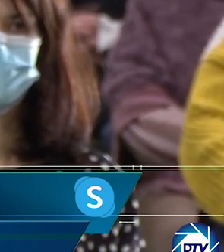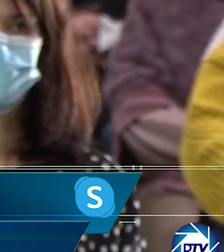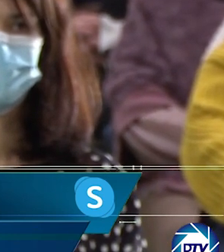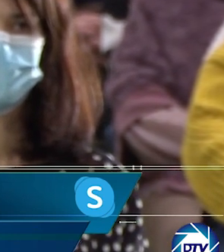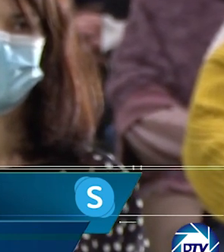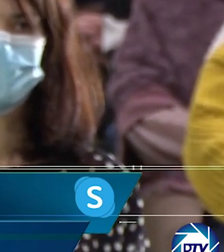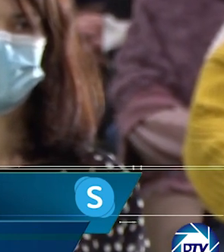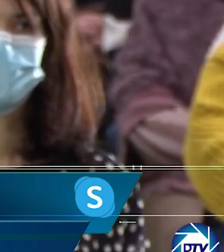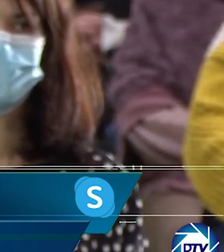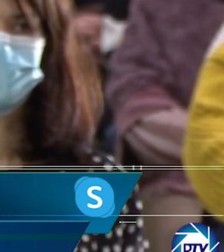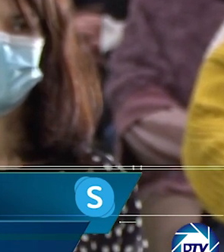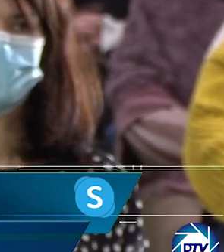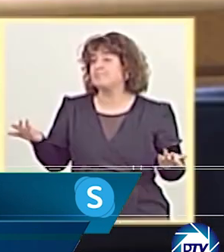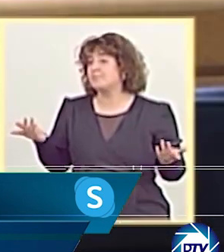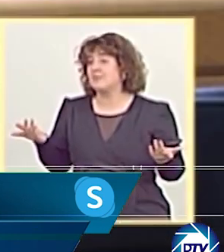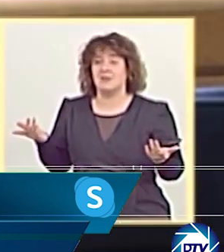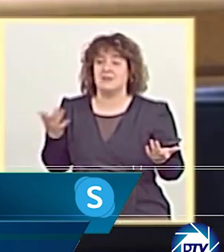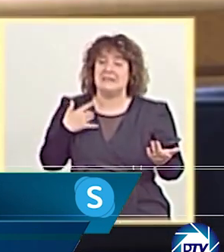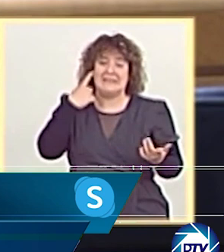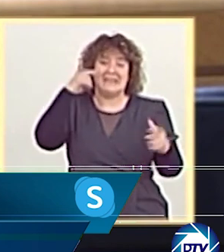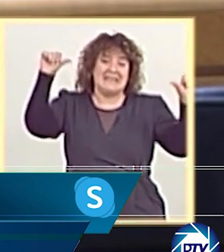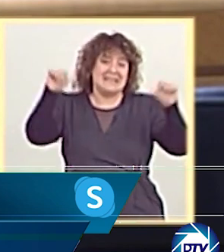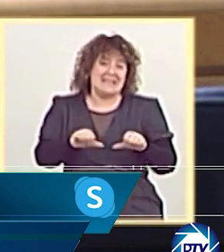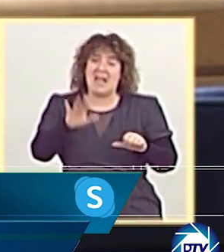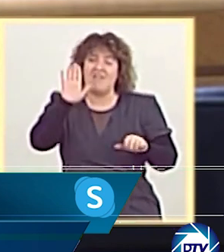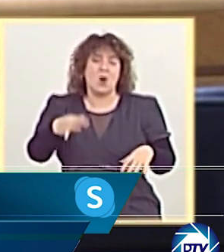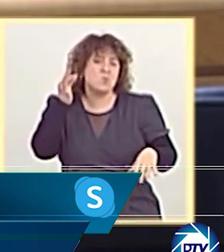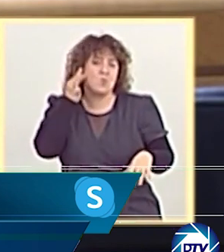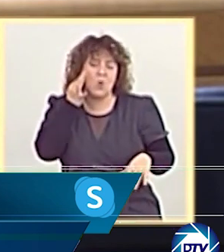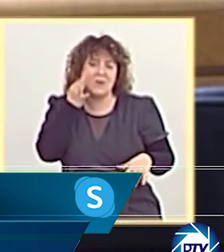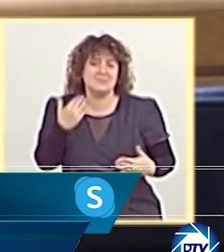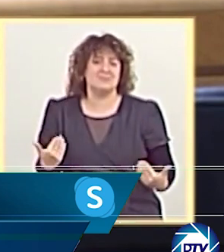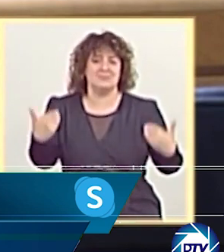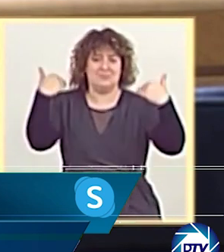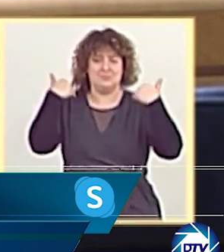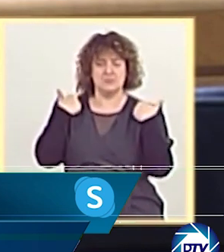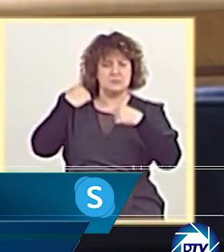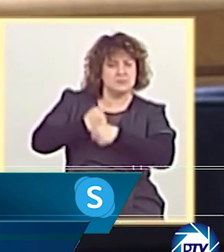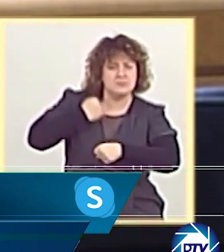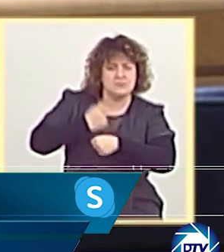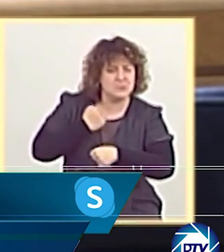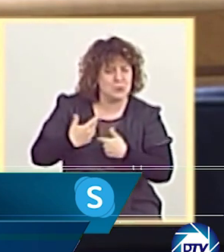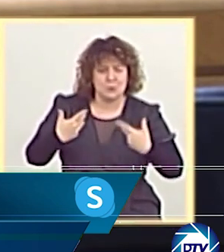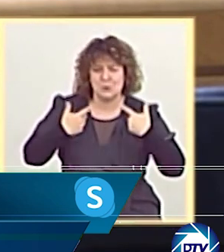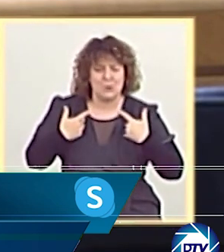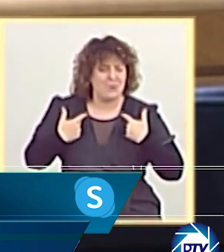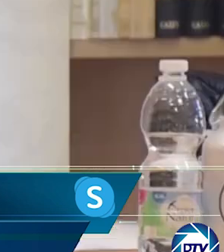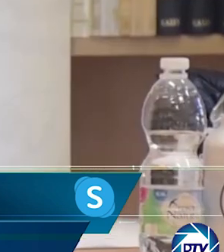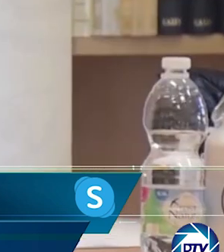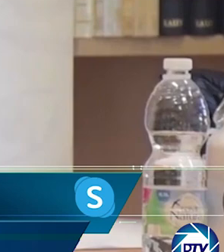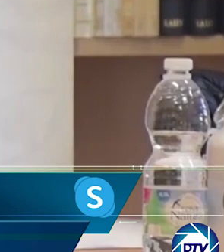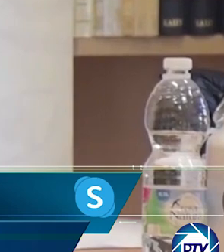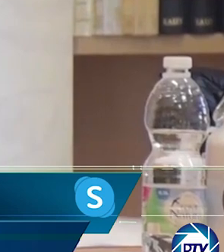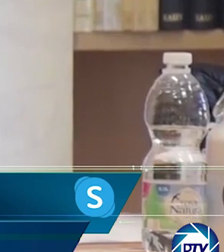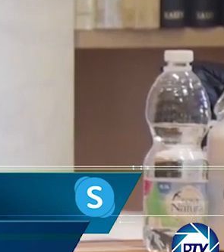luchar y contra lo que luchamos, ¿no? Nosotros, al margen de las ideas políticas, luchamos por la justicia y por la